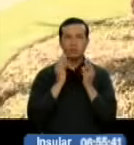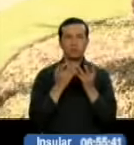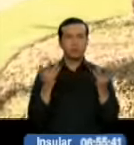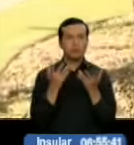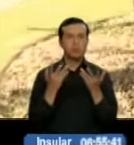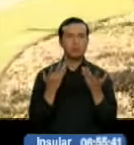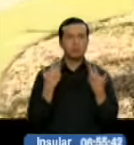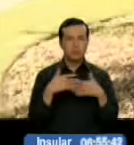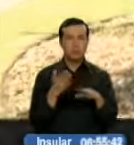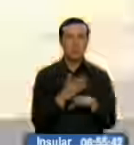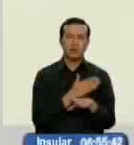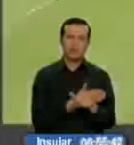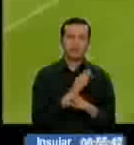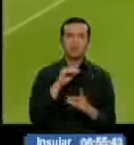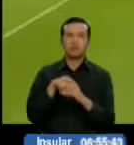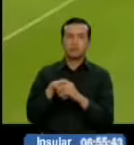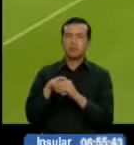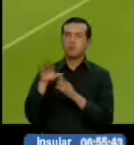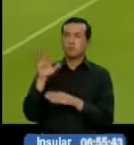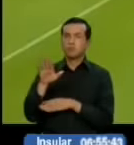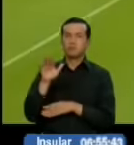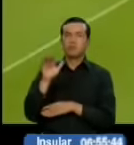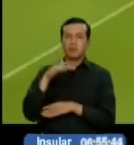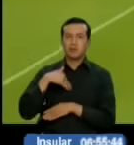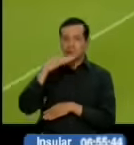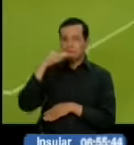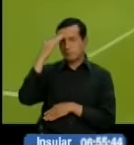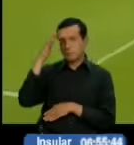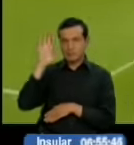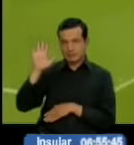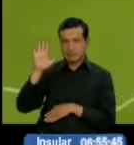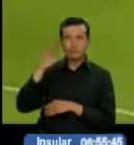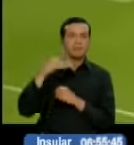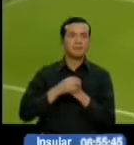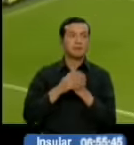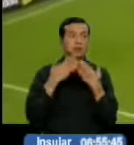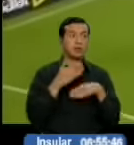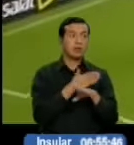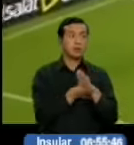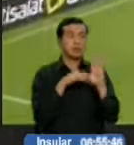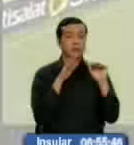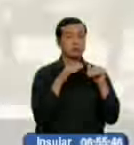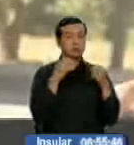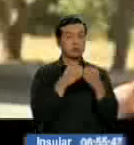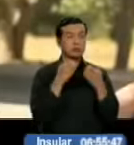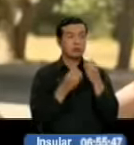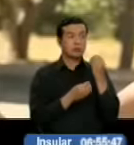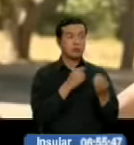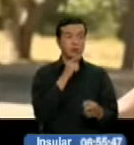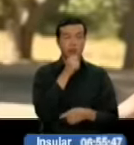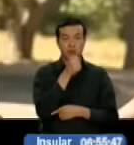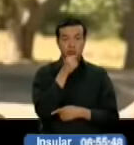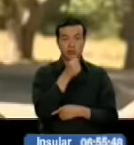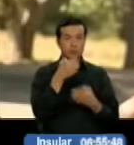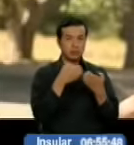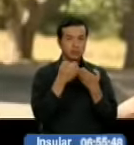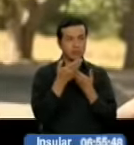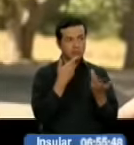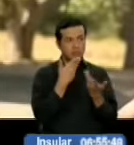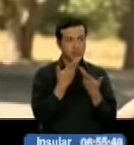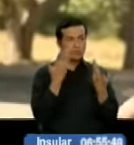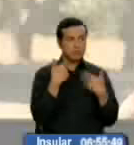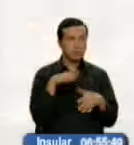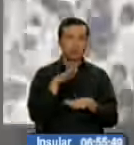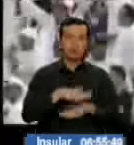previo a incorporarse a la pretemporada del Vanillas Sporting Club. Pero antes de la despedida final del Ecuador, dialogó con el equipo acerca de su paso